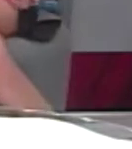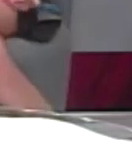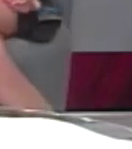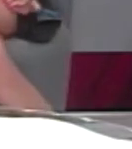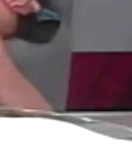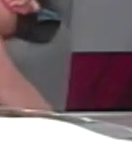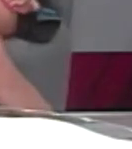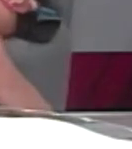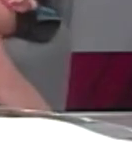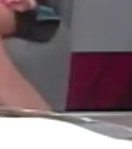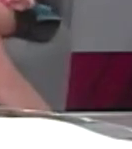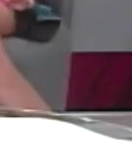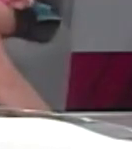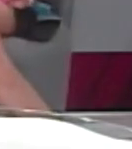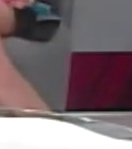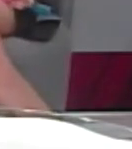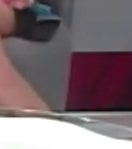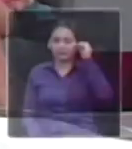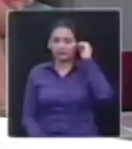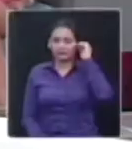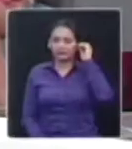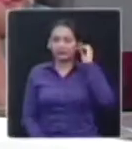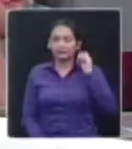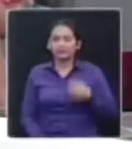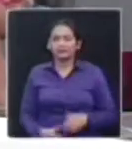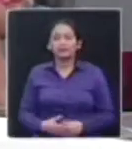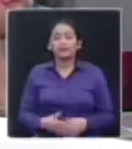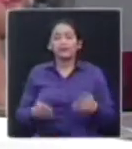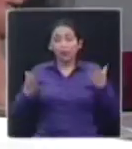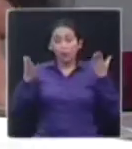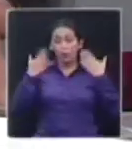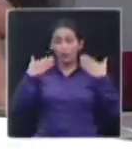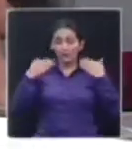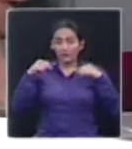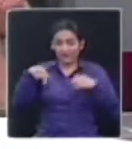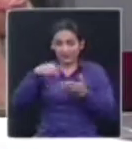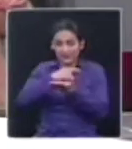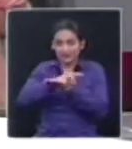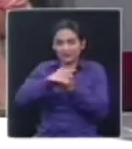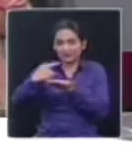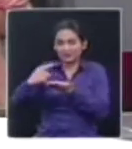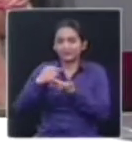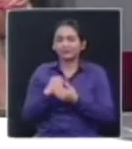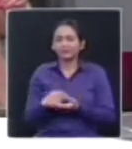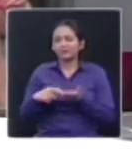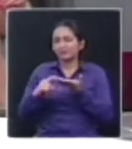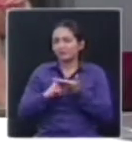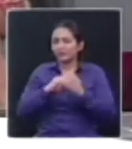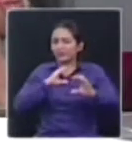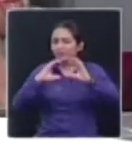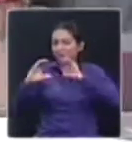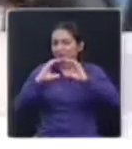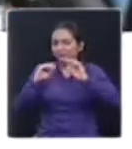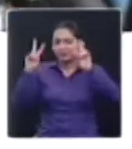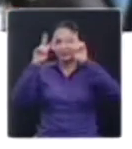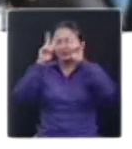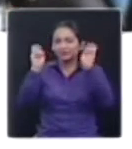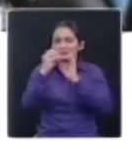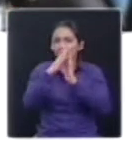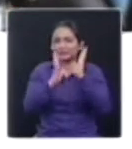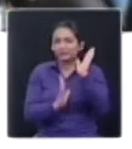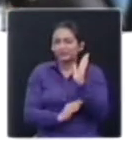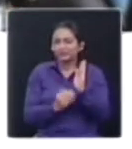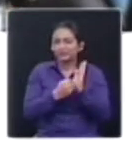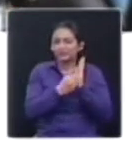Muy bien, estamos de regreso aquí en Boga y esta semana en Guayaquil se llevará a cabo un conversatorio internacional en dirección de proyectos modelo